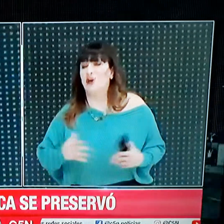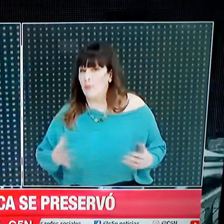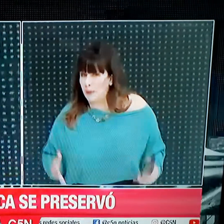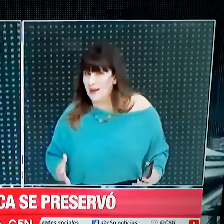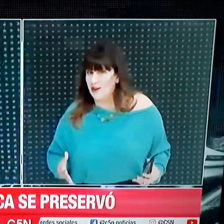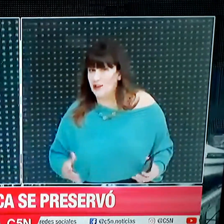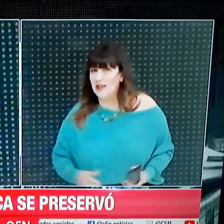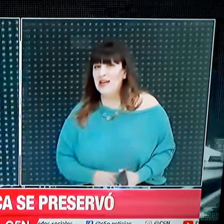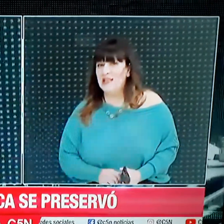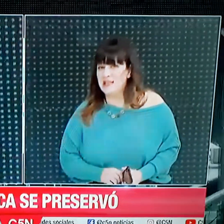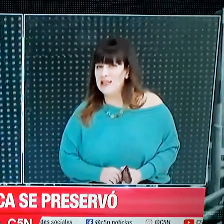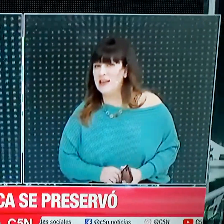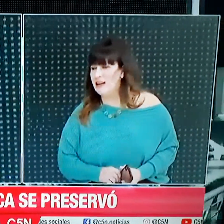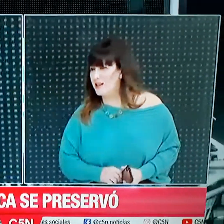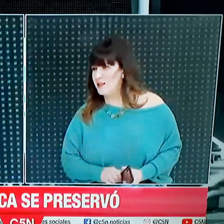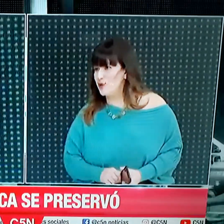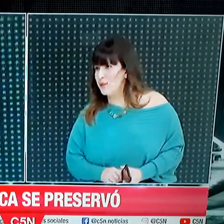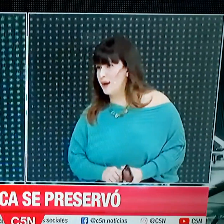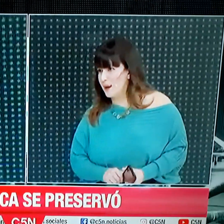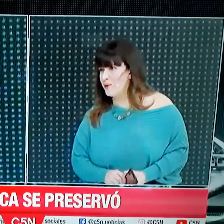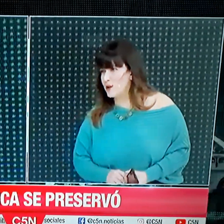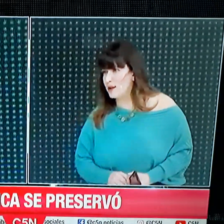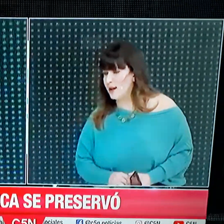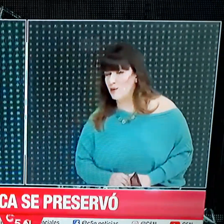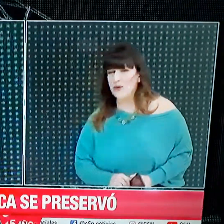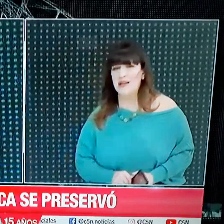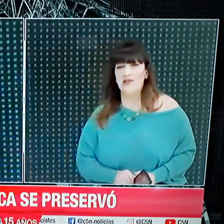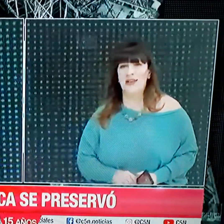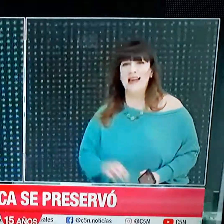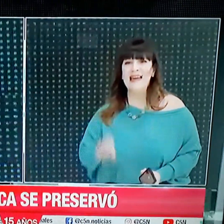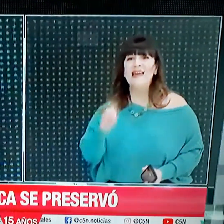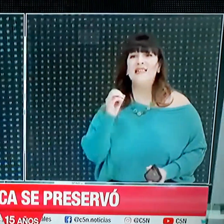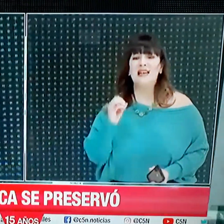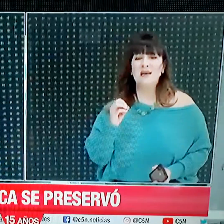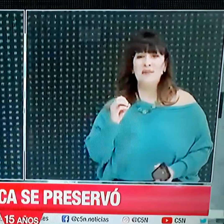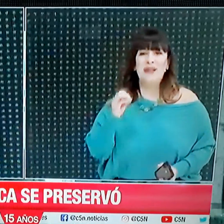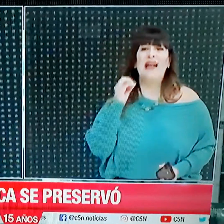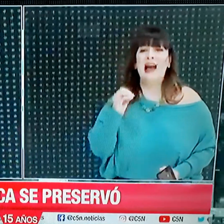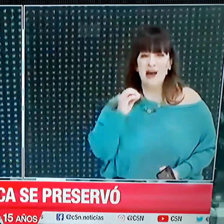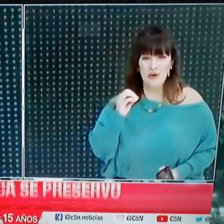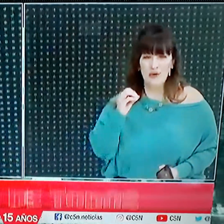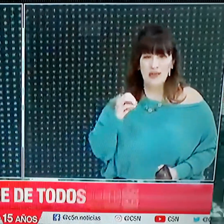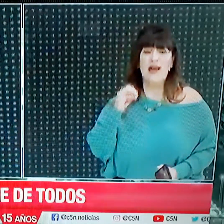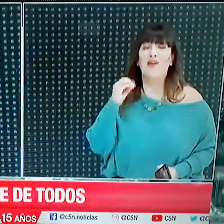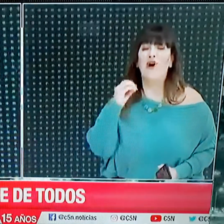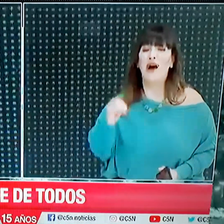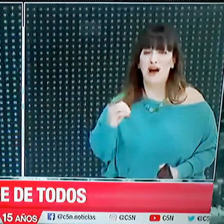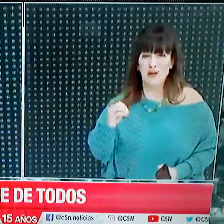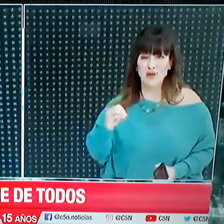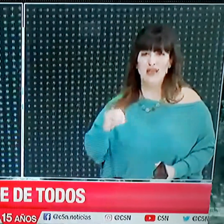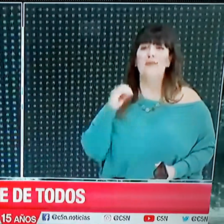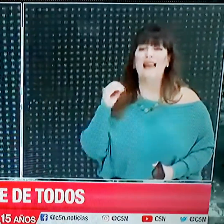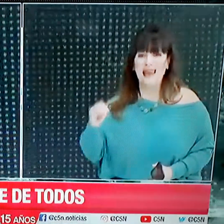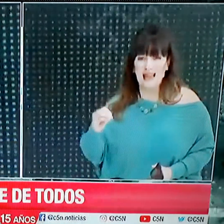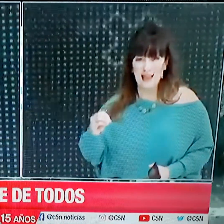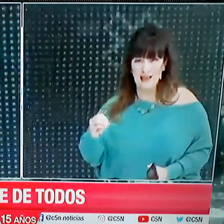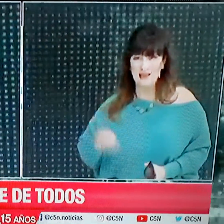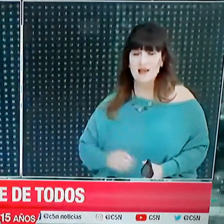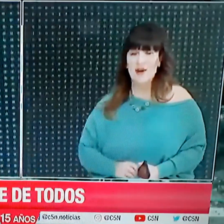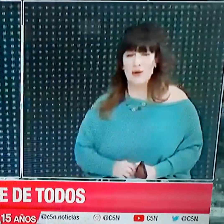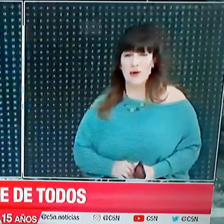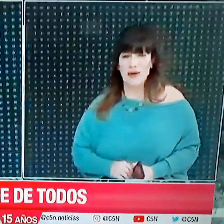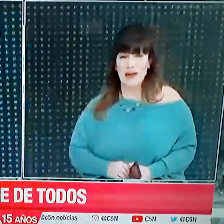se rompieron, necesita, decimos siempre, responsabilidad comunicacional y ser claros y arrojados y